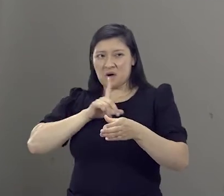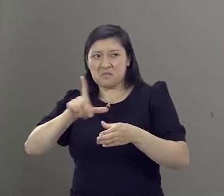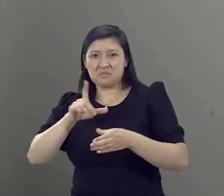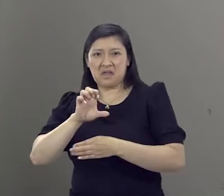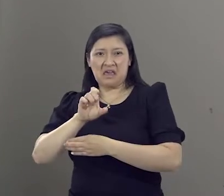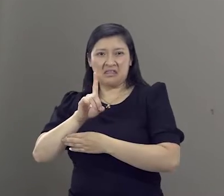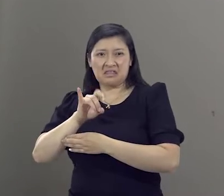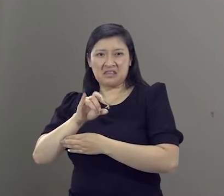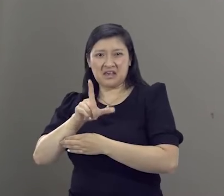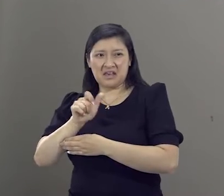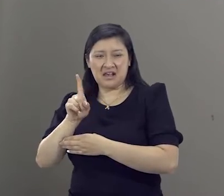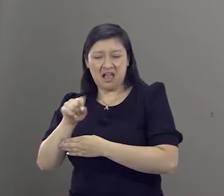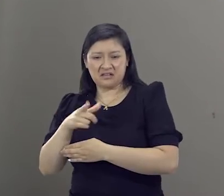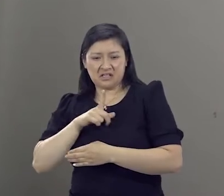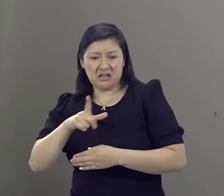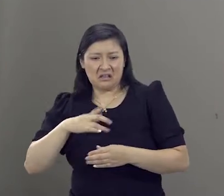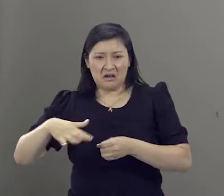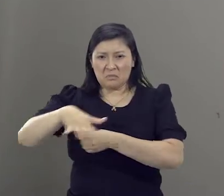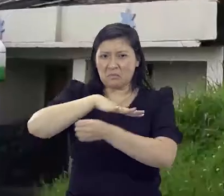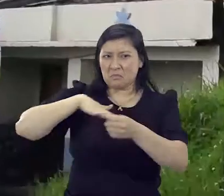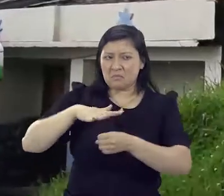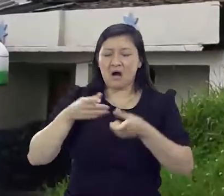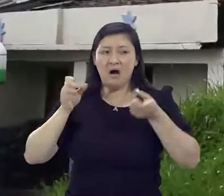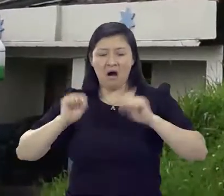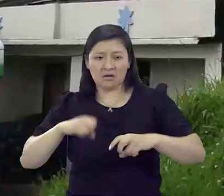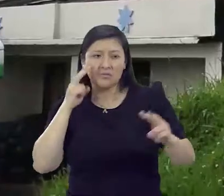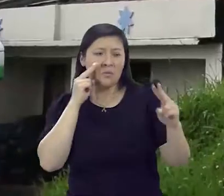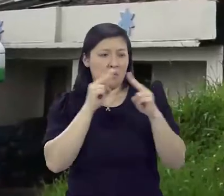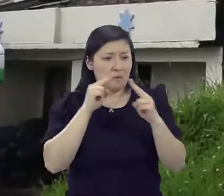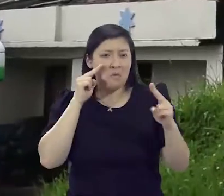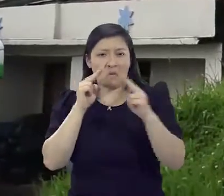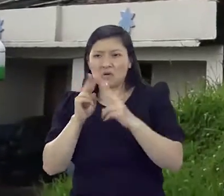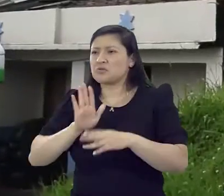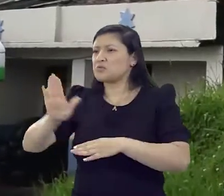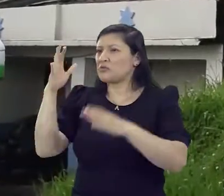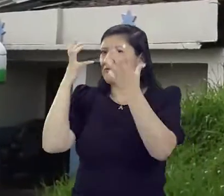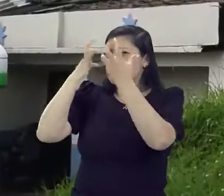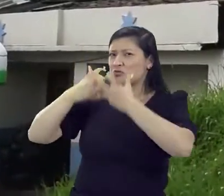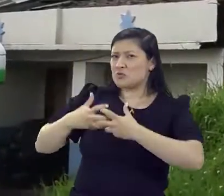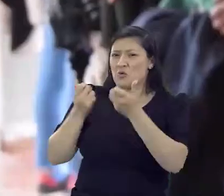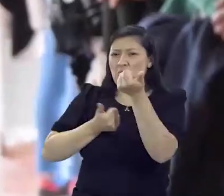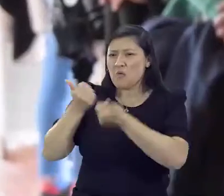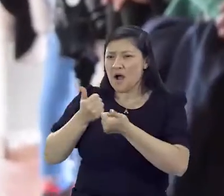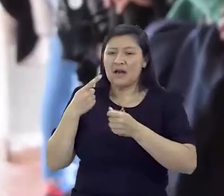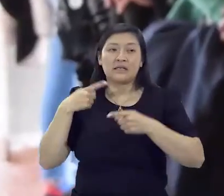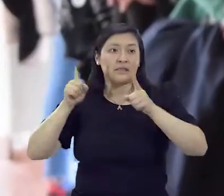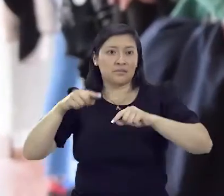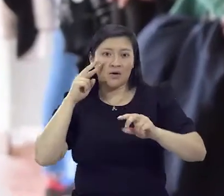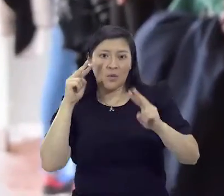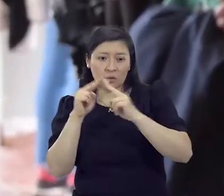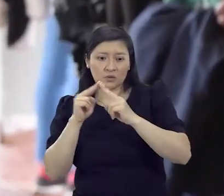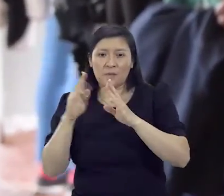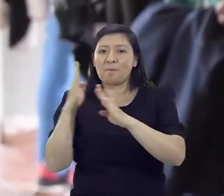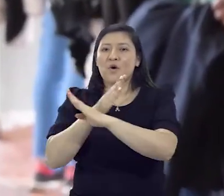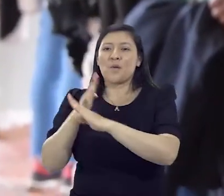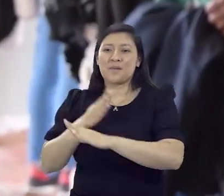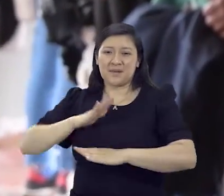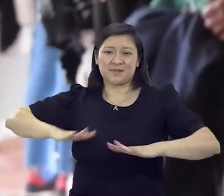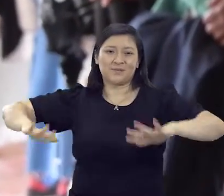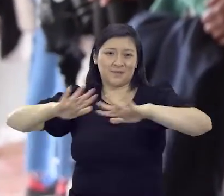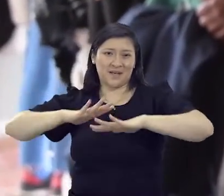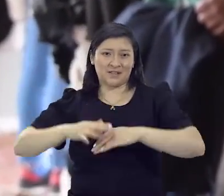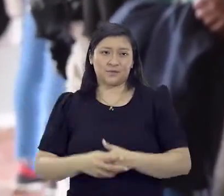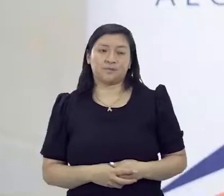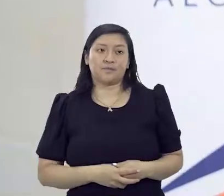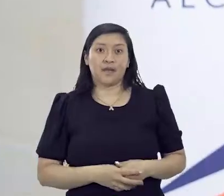nos dio una experiencia pues para ayudar a nuestra comunidad en los problemas y ayudar a solucionar fue muy importante